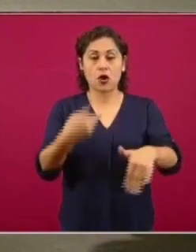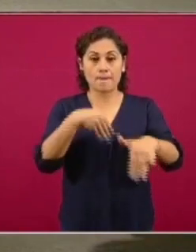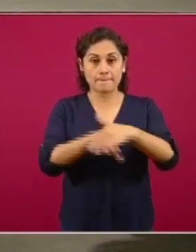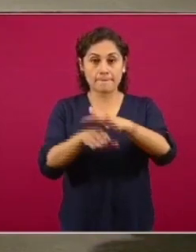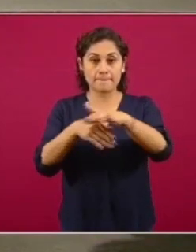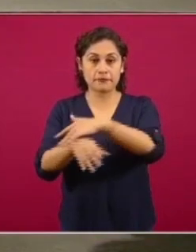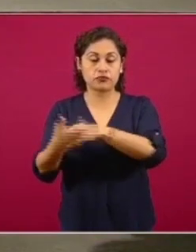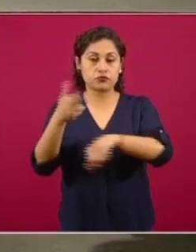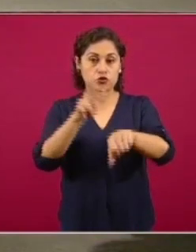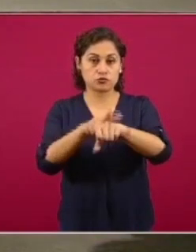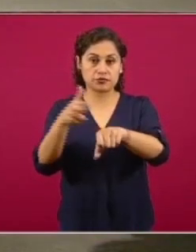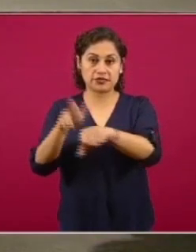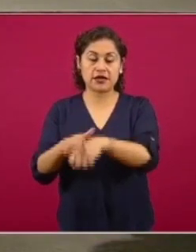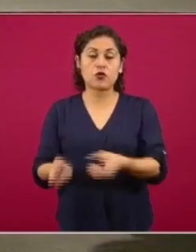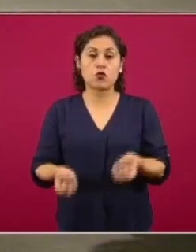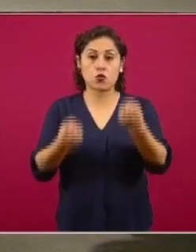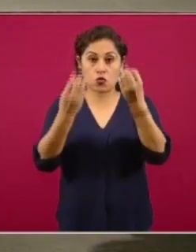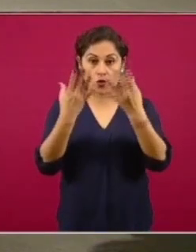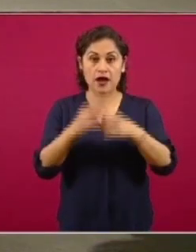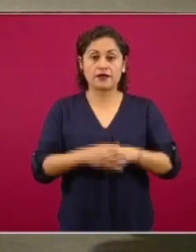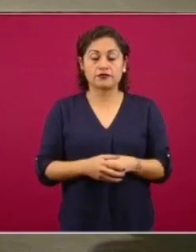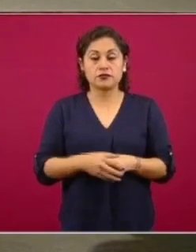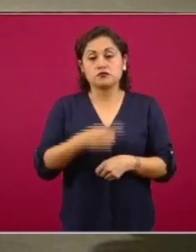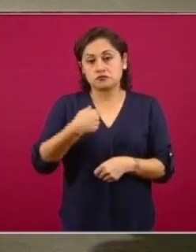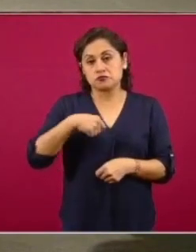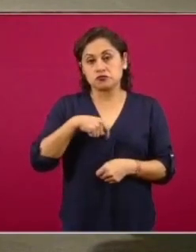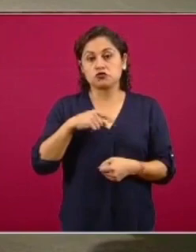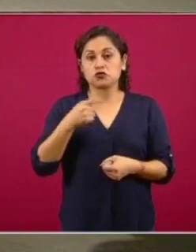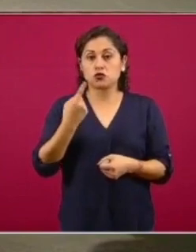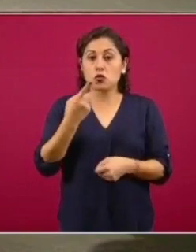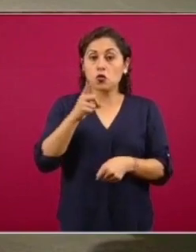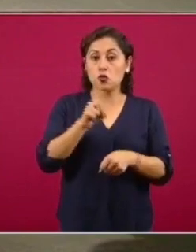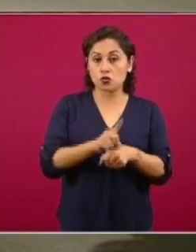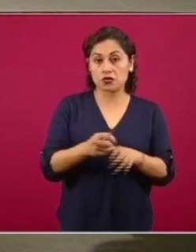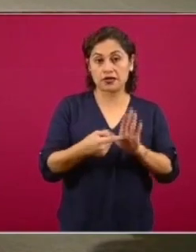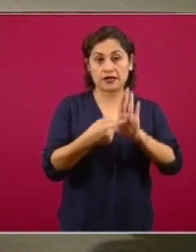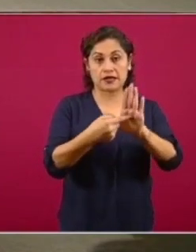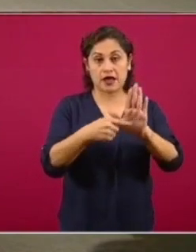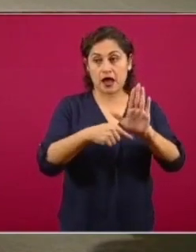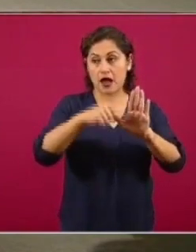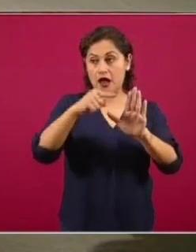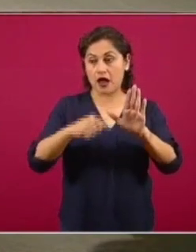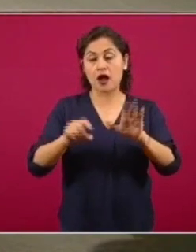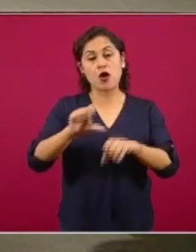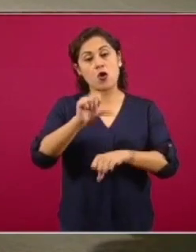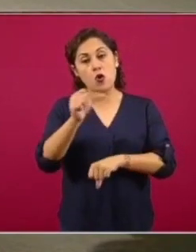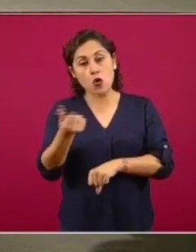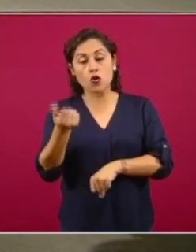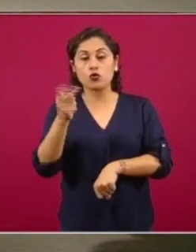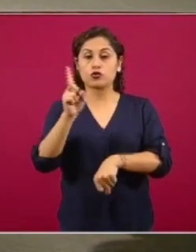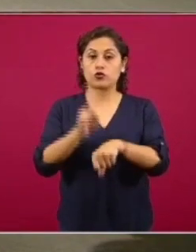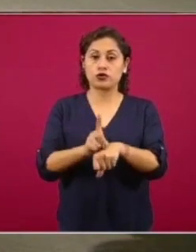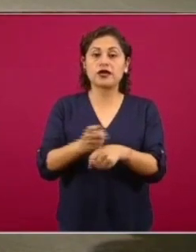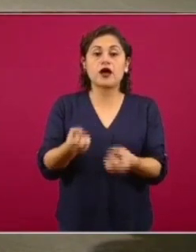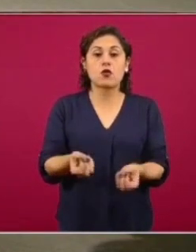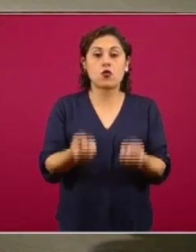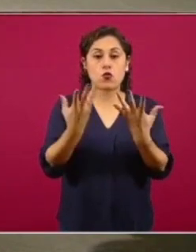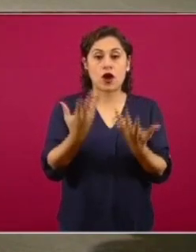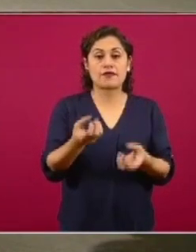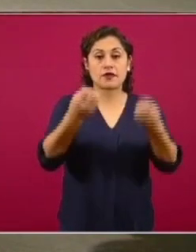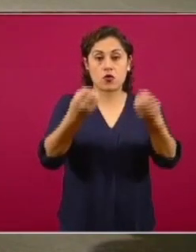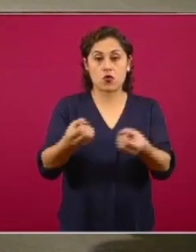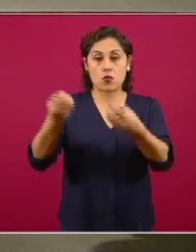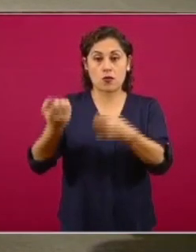alterna presentamos un día la curva y otro día el estatus de la ocupación hospitalaria en cada una de las